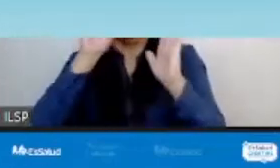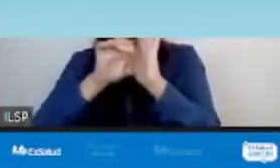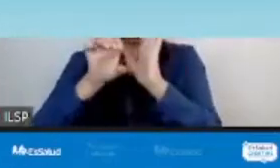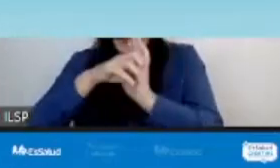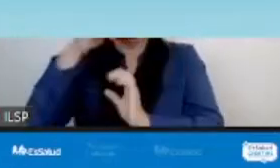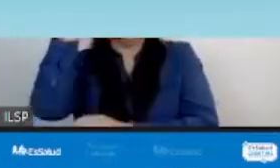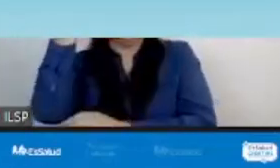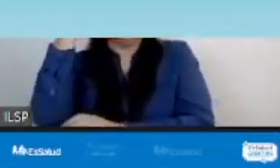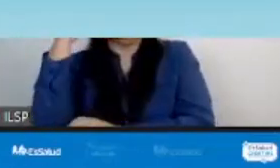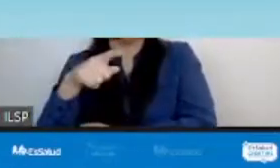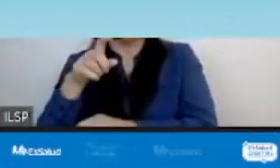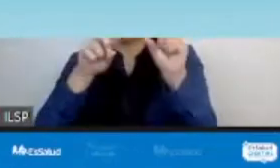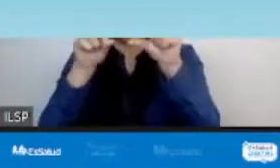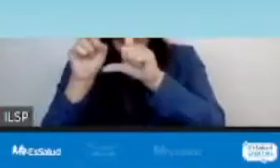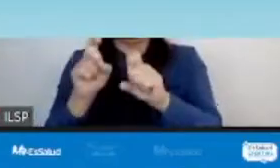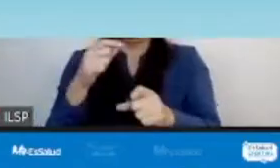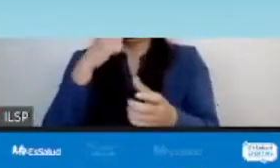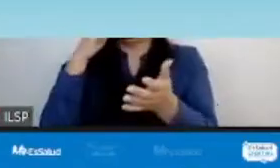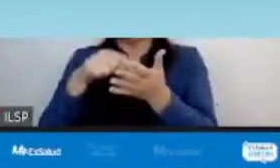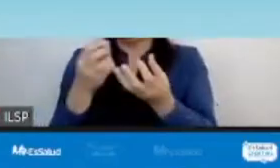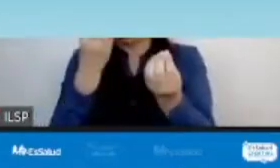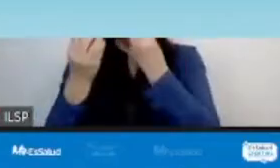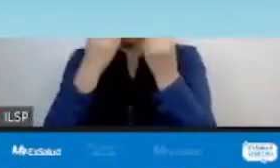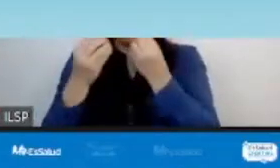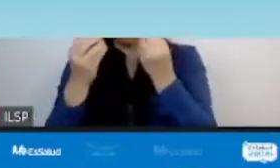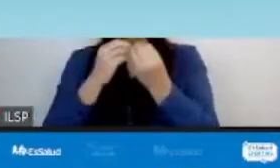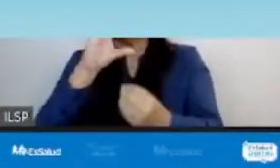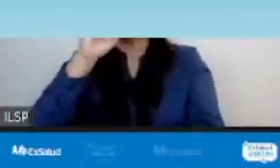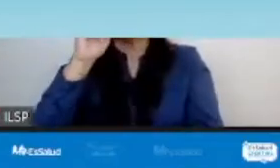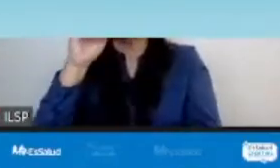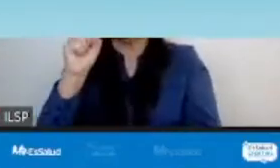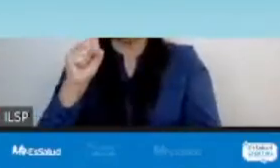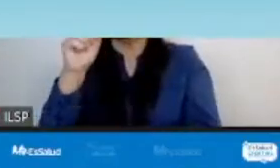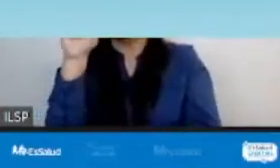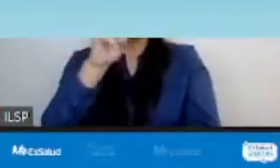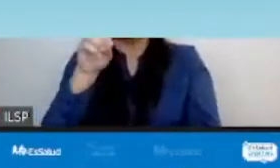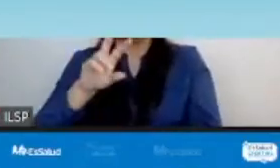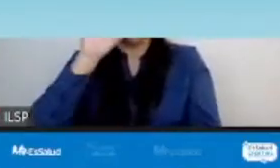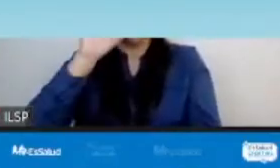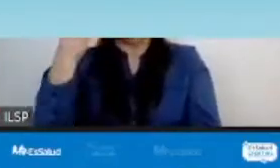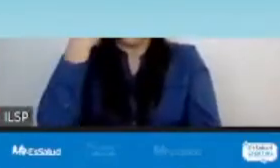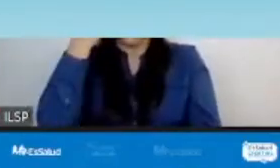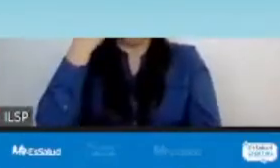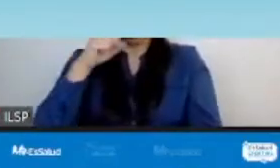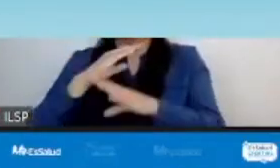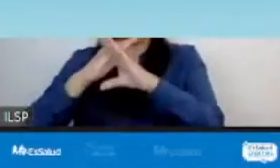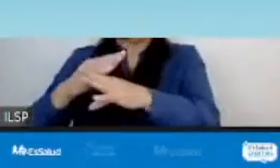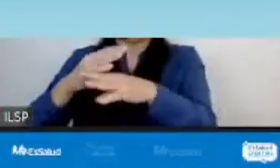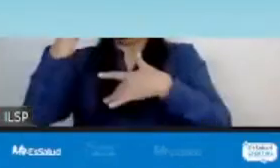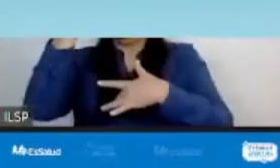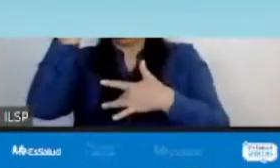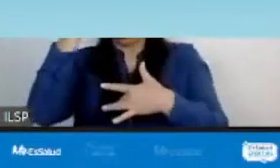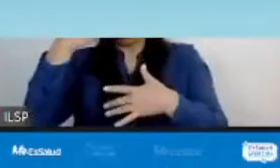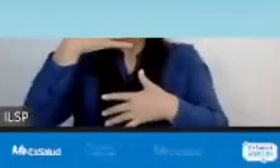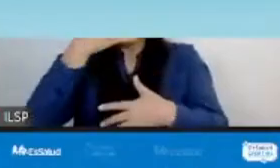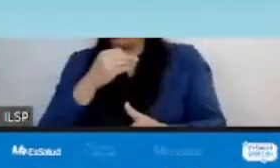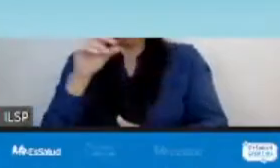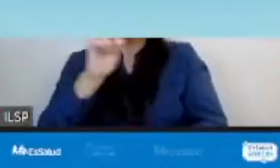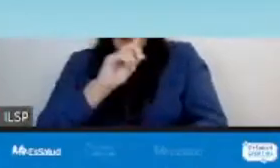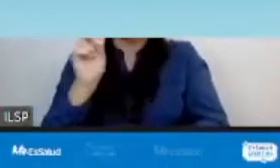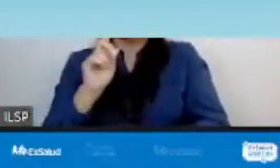imagino que va por ahí la pregunta, come cítricos que tienen vitamina C que te va a prevenir el resfriado. No está, eso no está confirmado